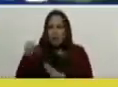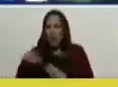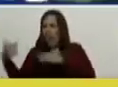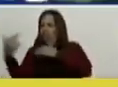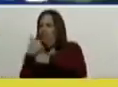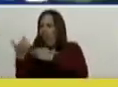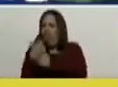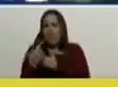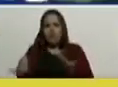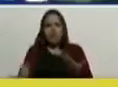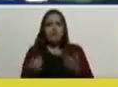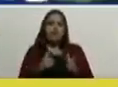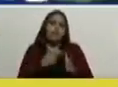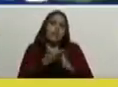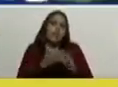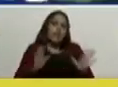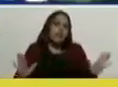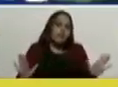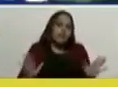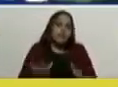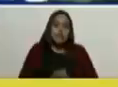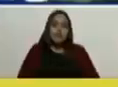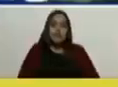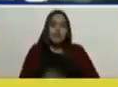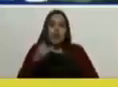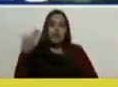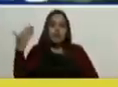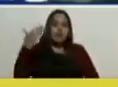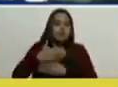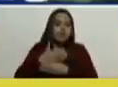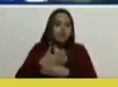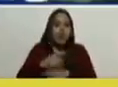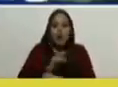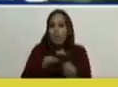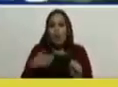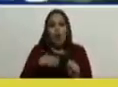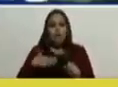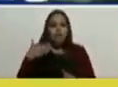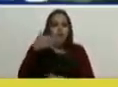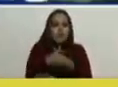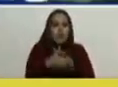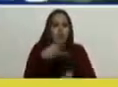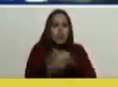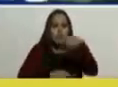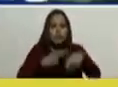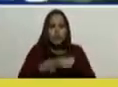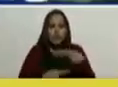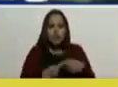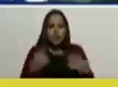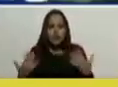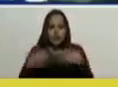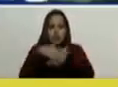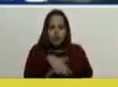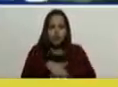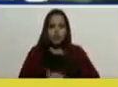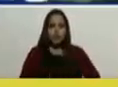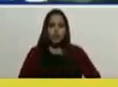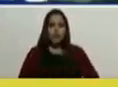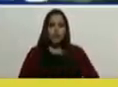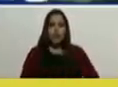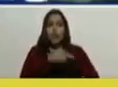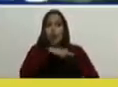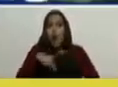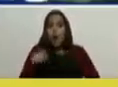sencillamente se pondrá un obstáculo insuperable para los procesos de integración.